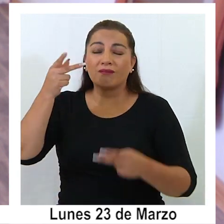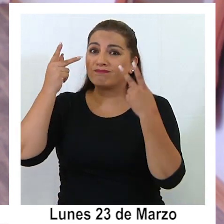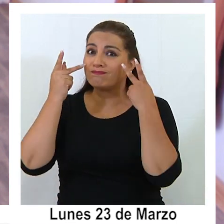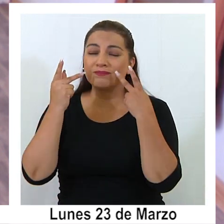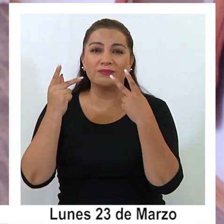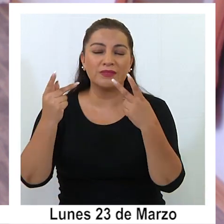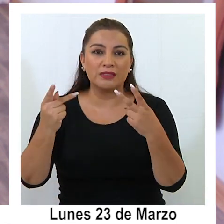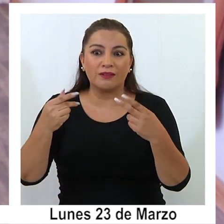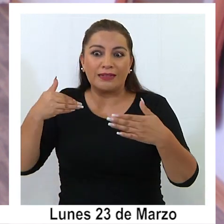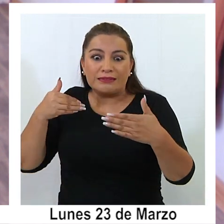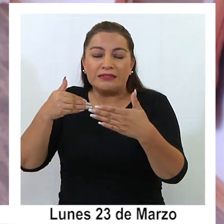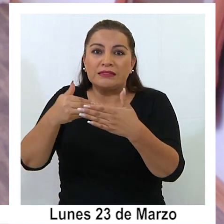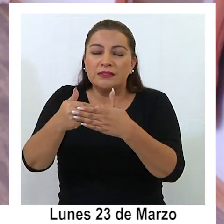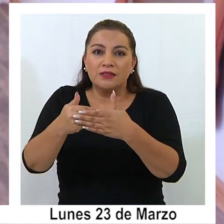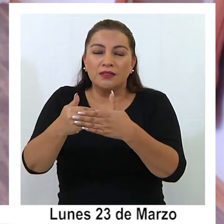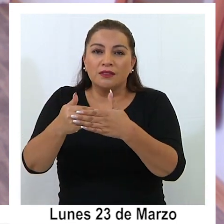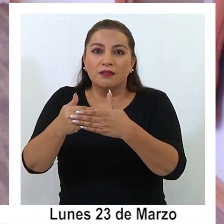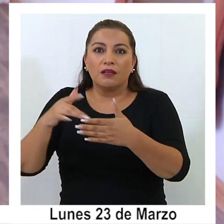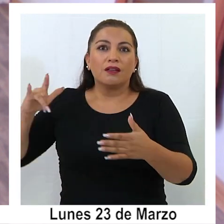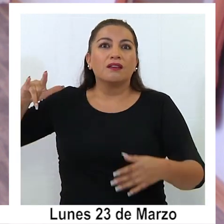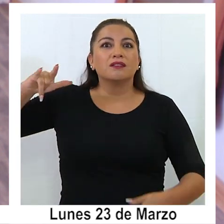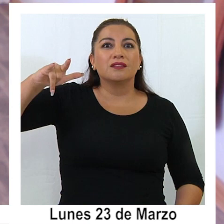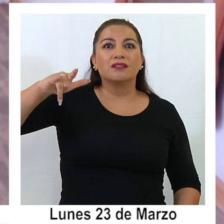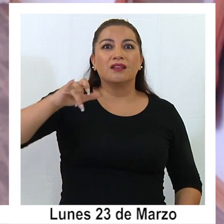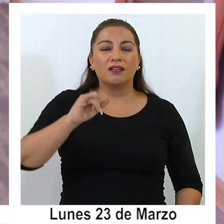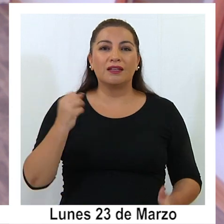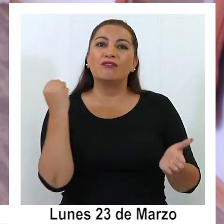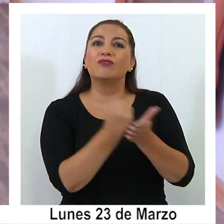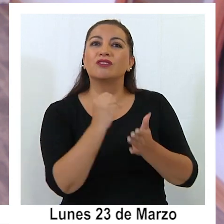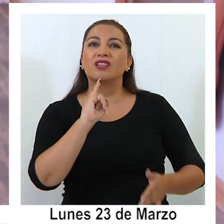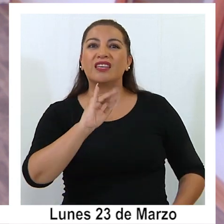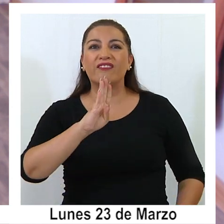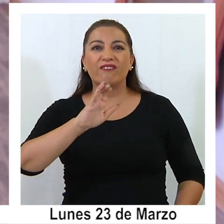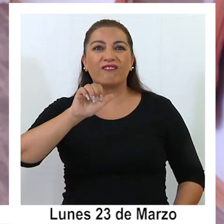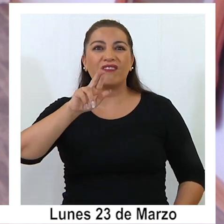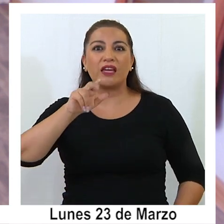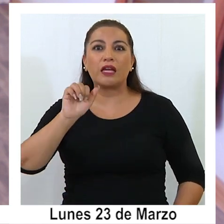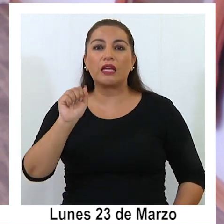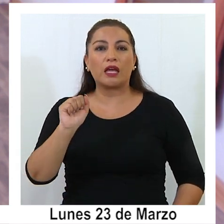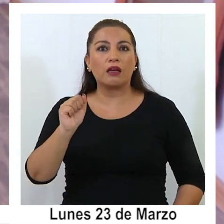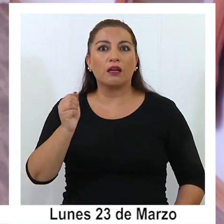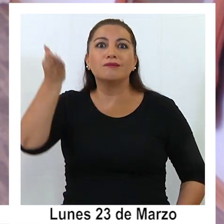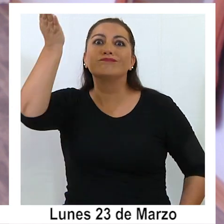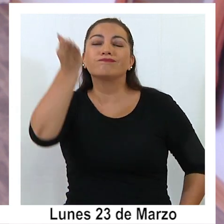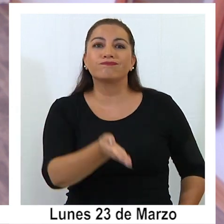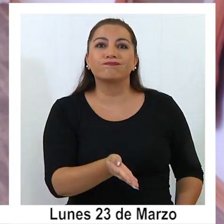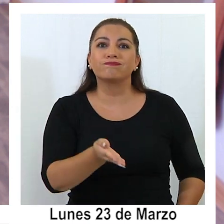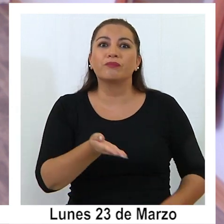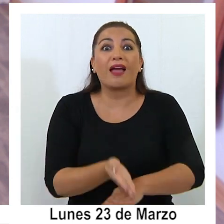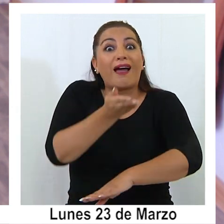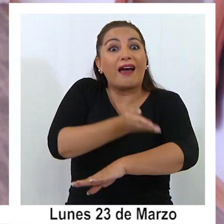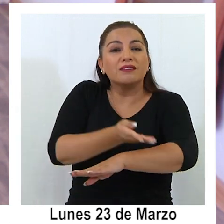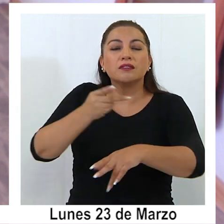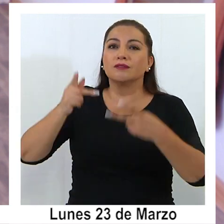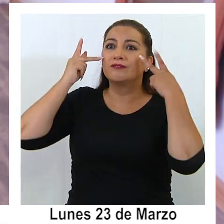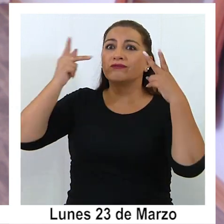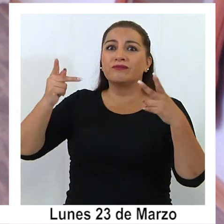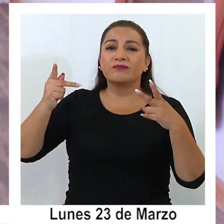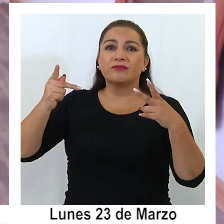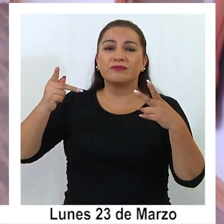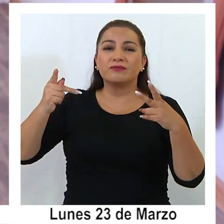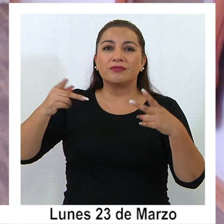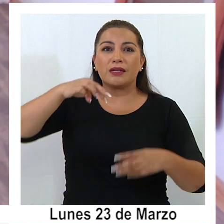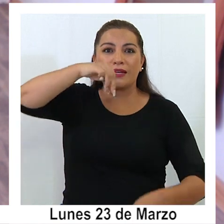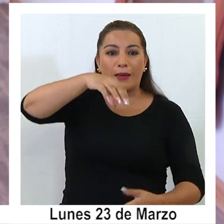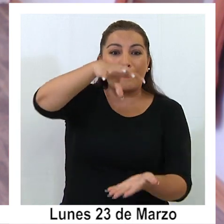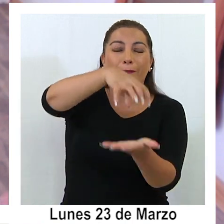viaje. La aerolínea Iberia me canceló el vuelo y me adelantó el viaje, por lo que yo tuve que llegar al aeropuerto de